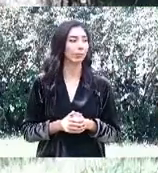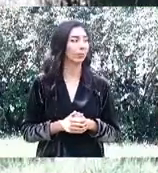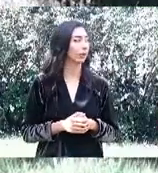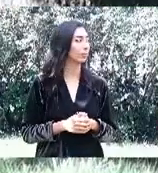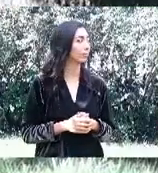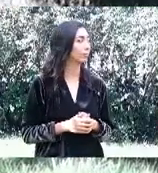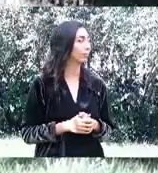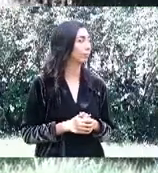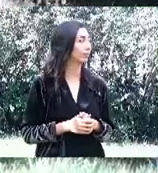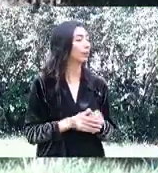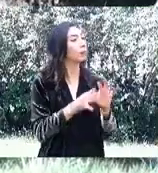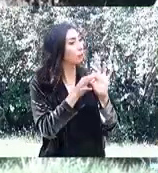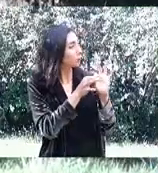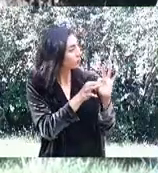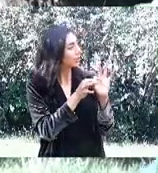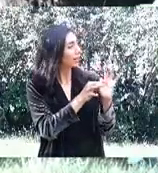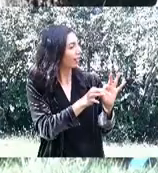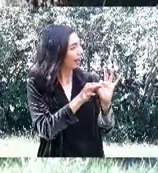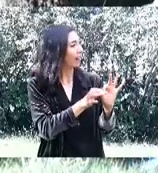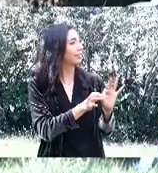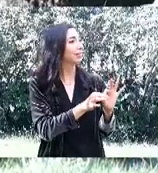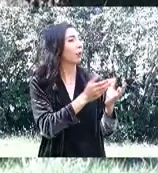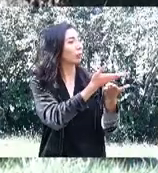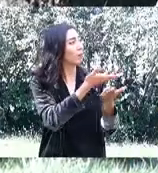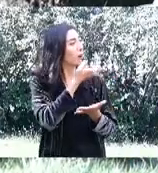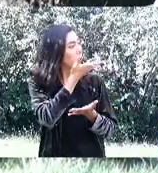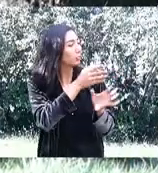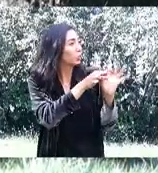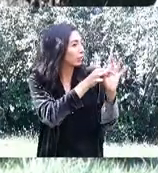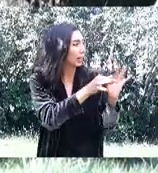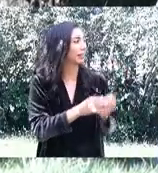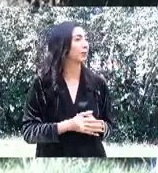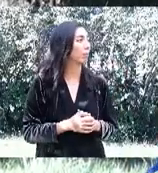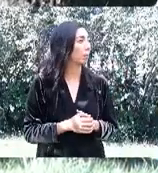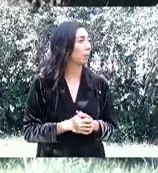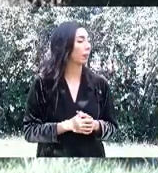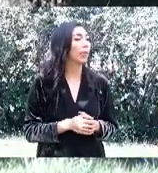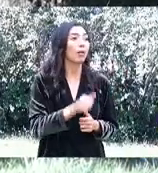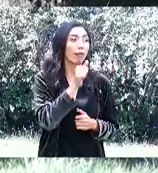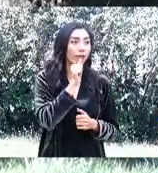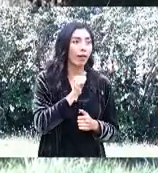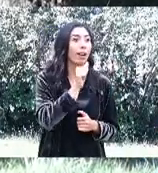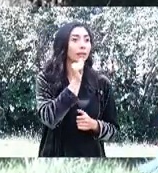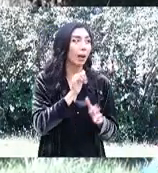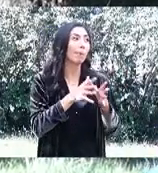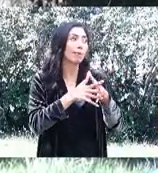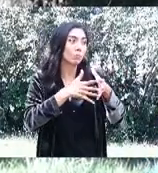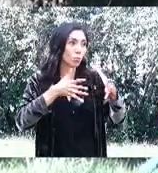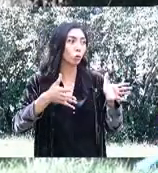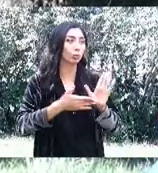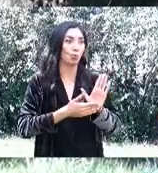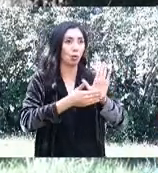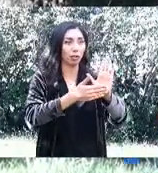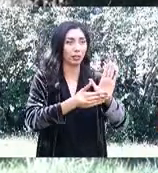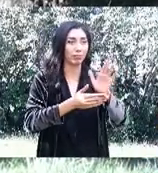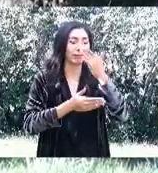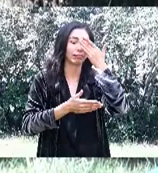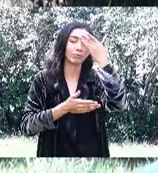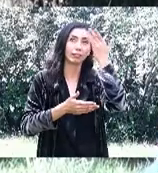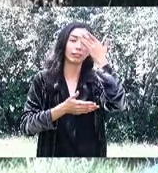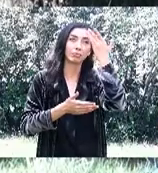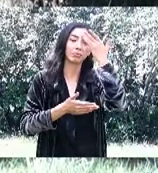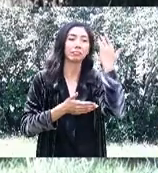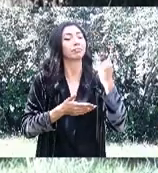eso Muchas gracias por sus palabras e aún queda mucho por Mostrar y y por conocer pero